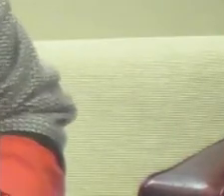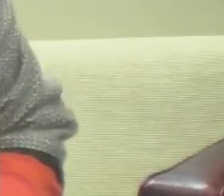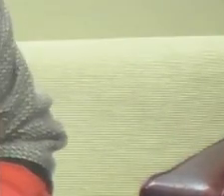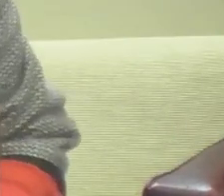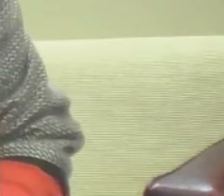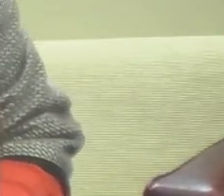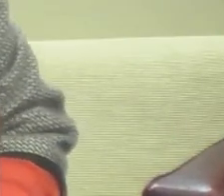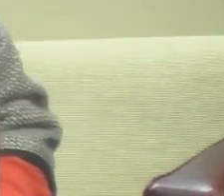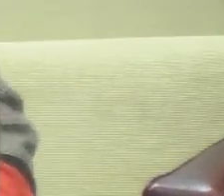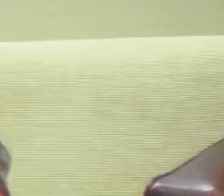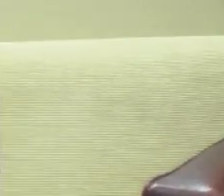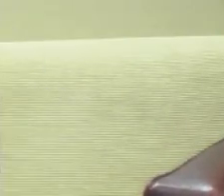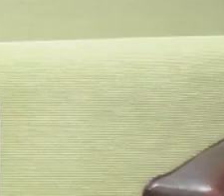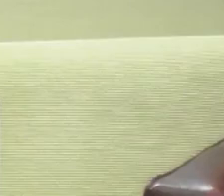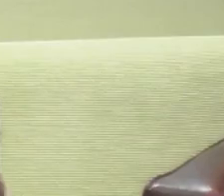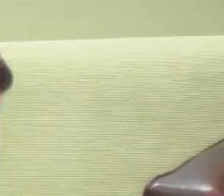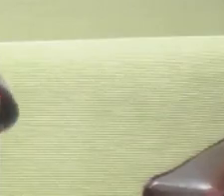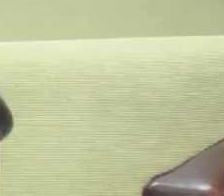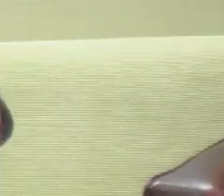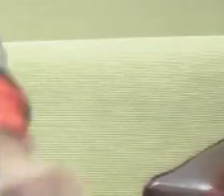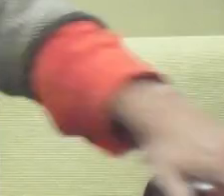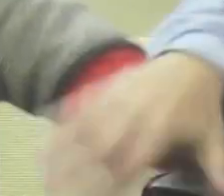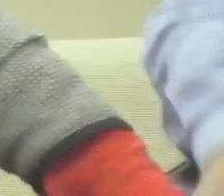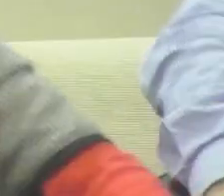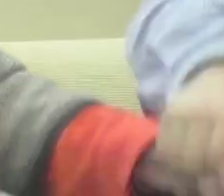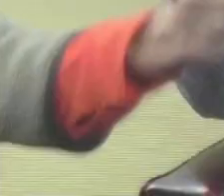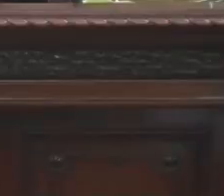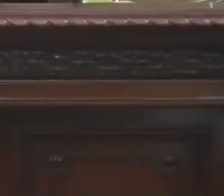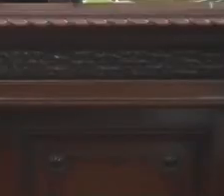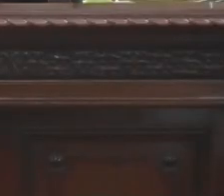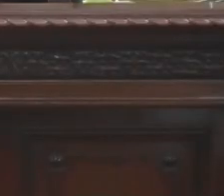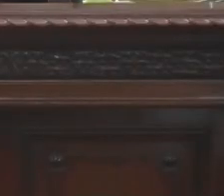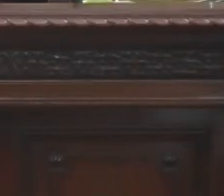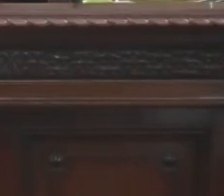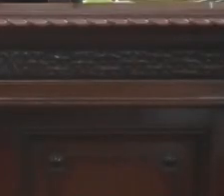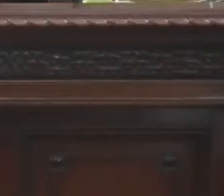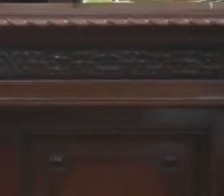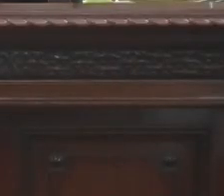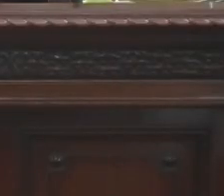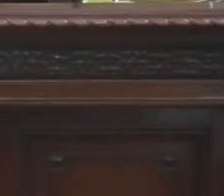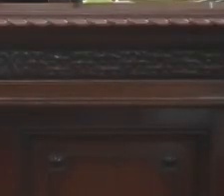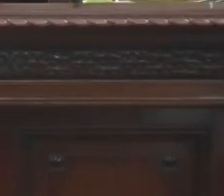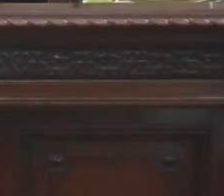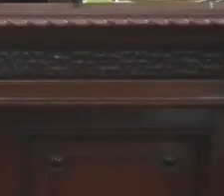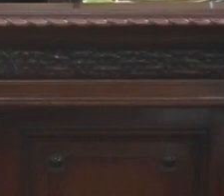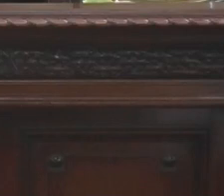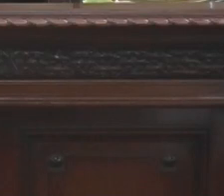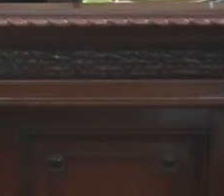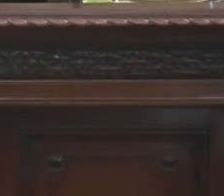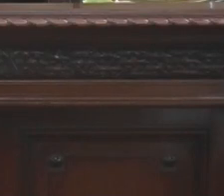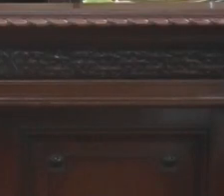compañeras Gracias diputada y la palabra diputada Mónica Peralta